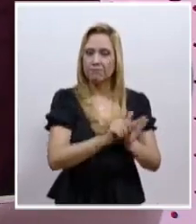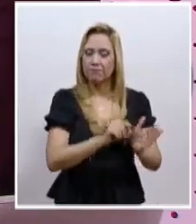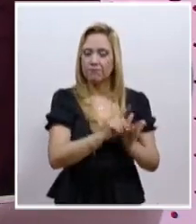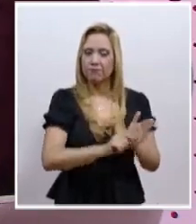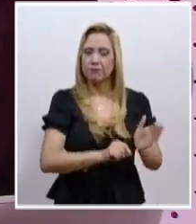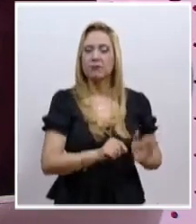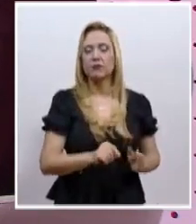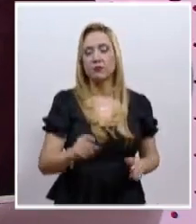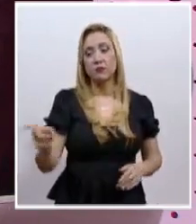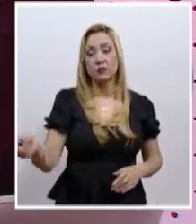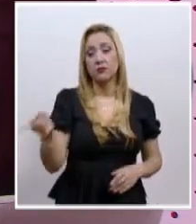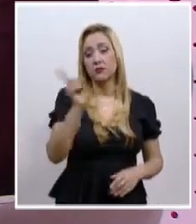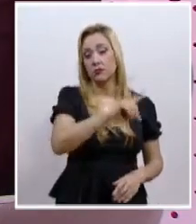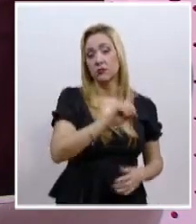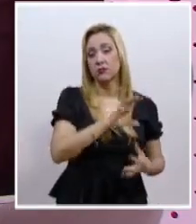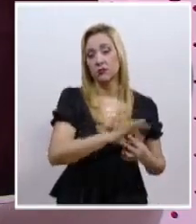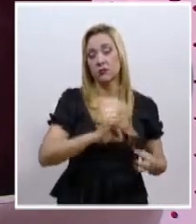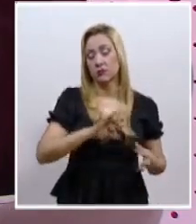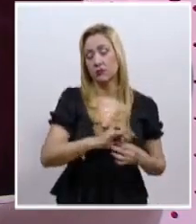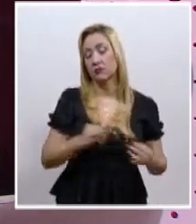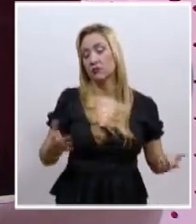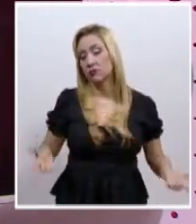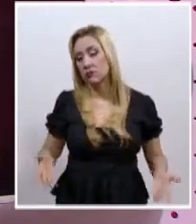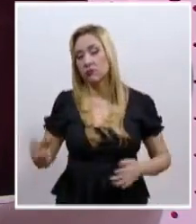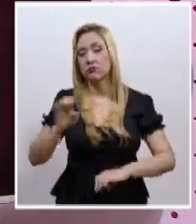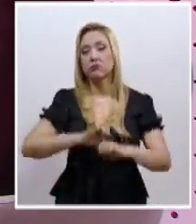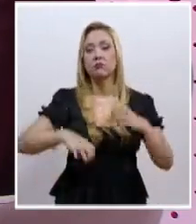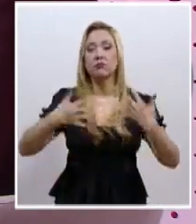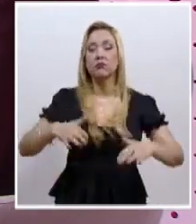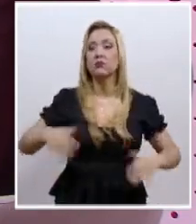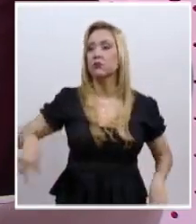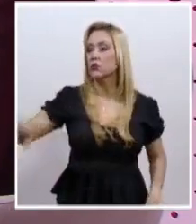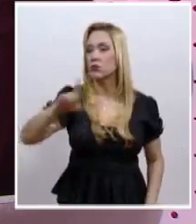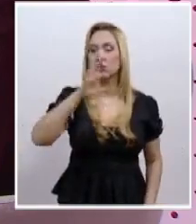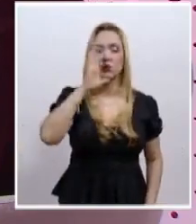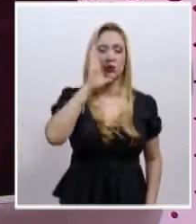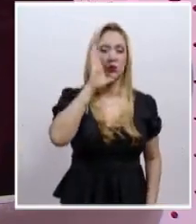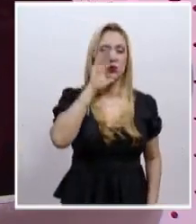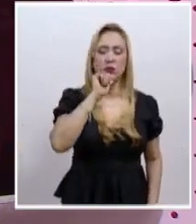el outsourcing en el sentido de que las empresas no pueden